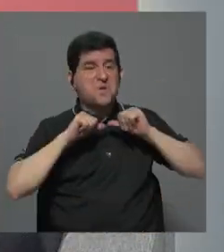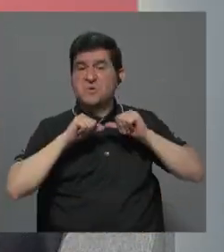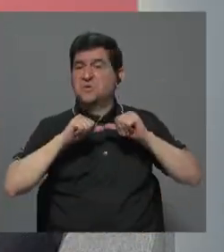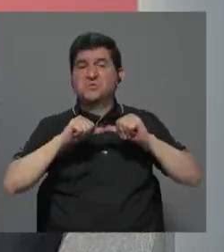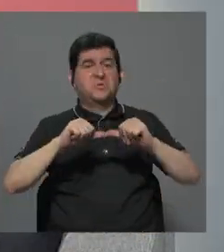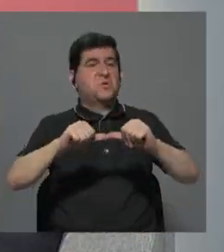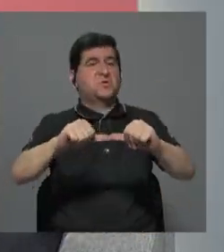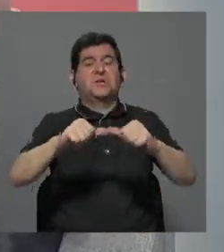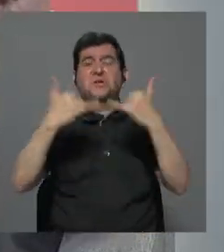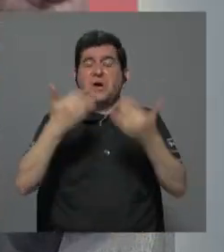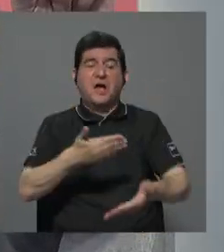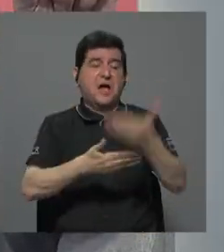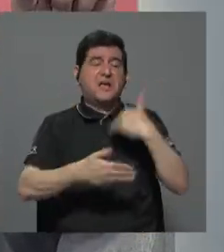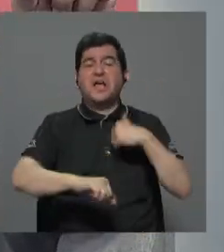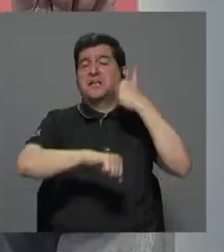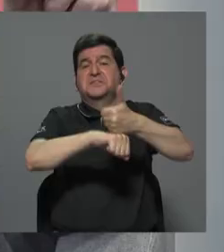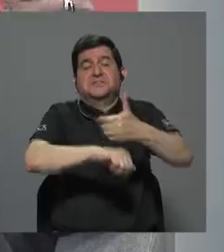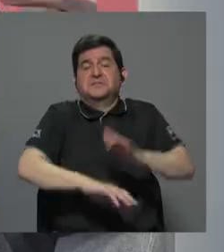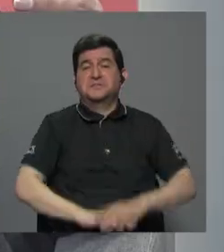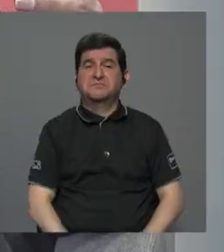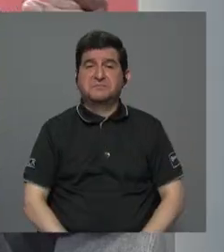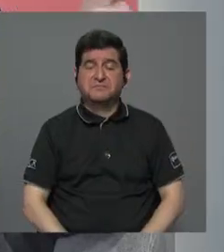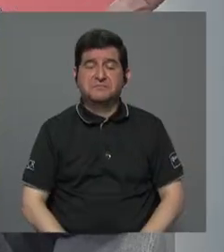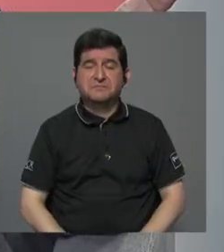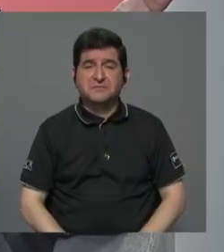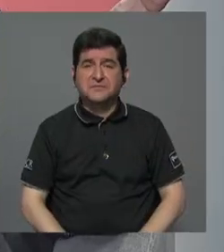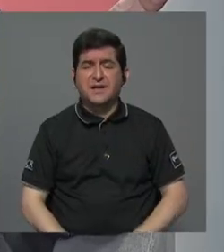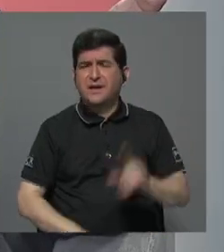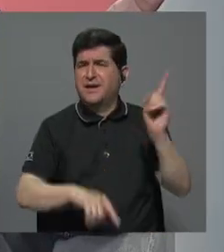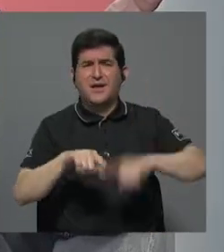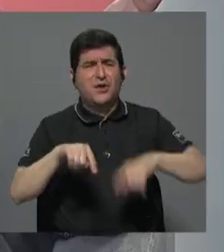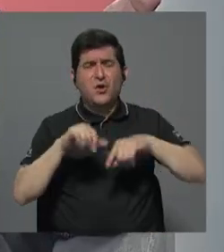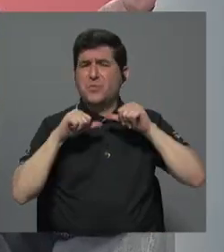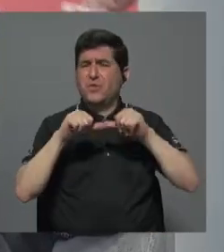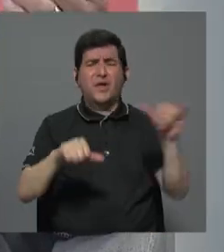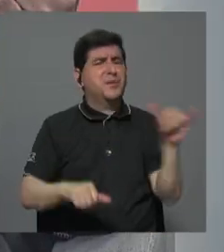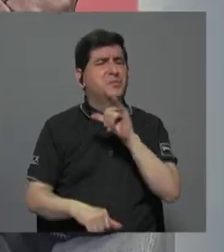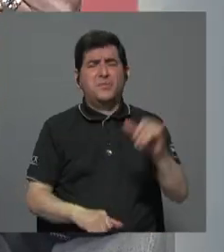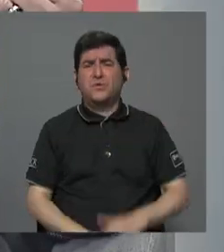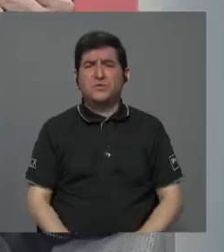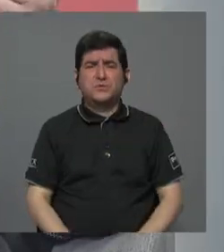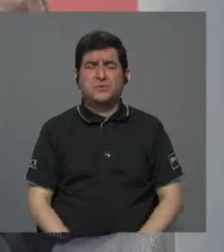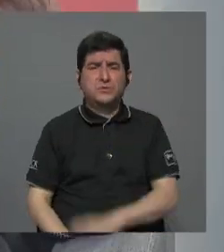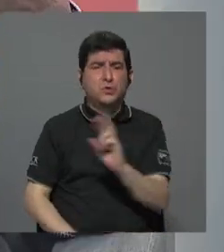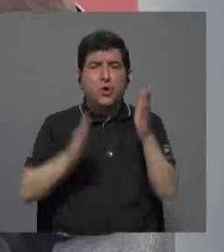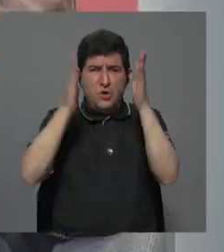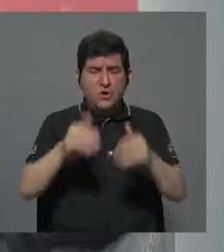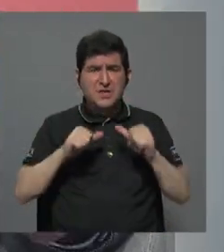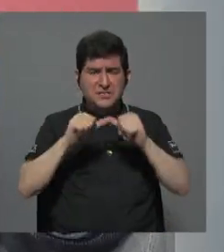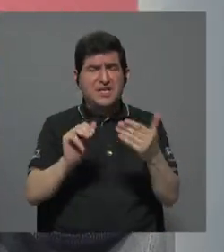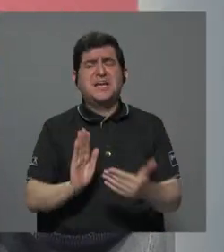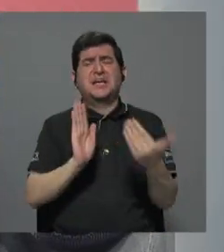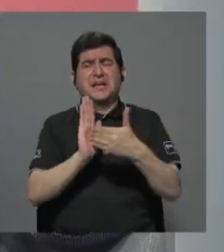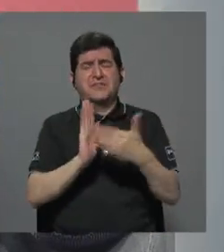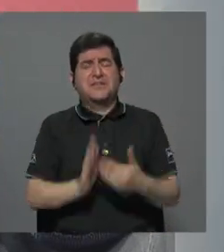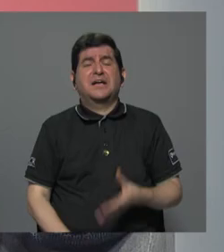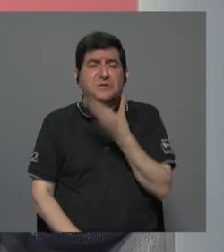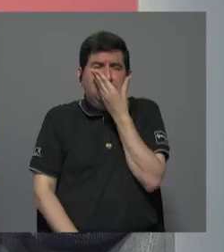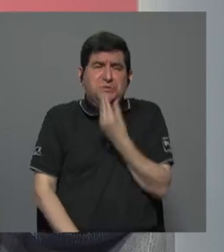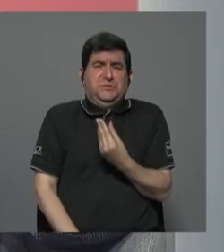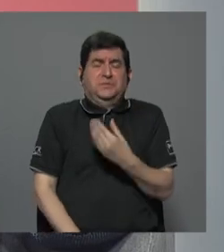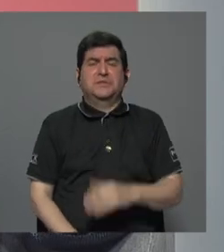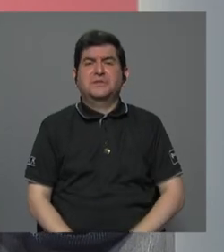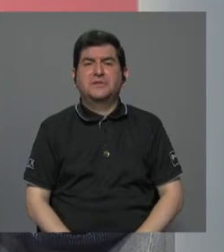a lo que se ha venido estableciendo y no podemos seguir de esa manera porque los costarricenses la van a seguir sufriendo fuerte hay